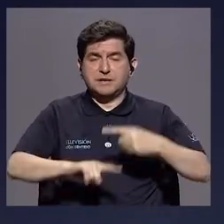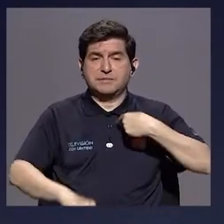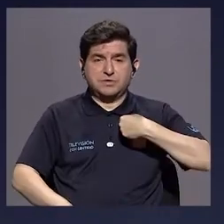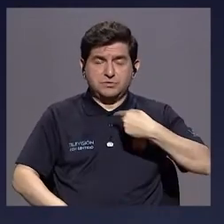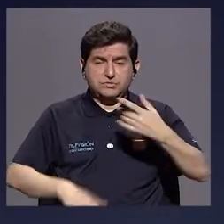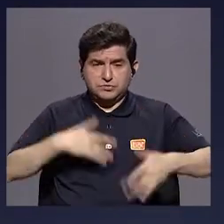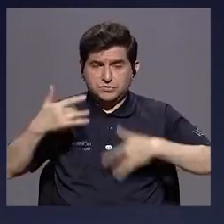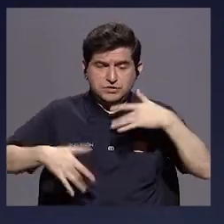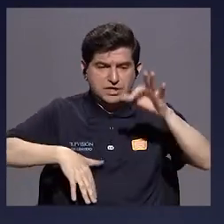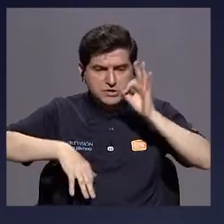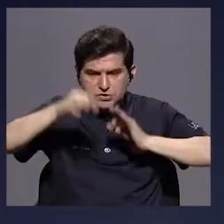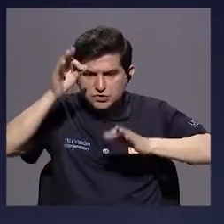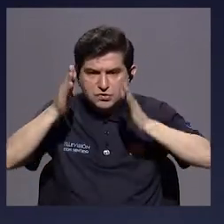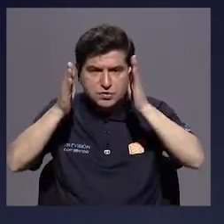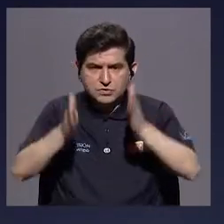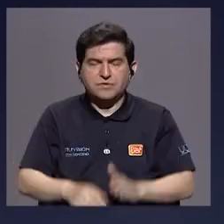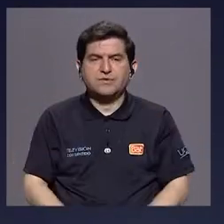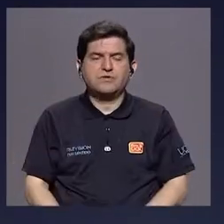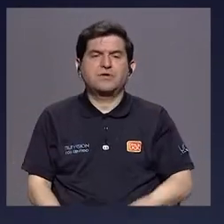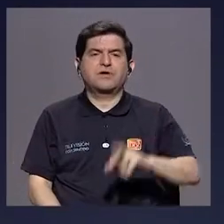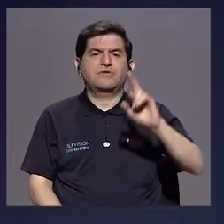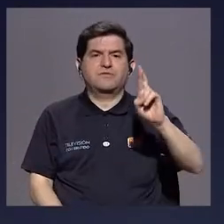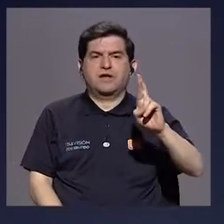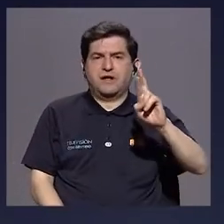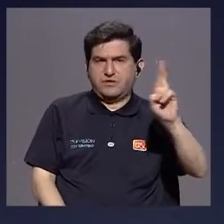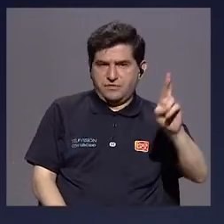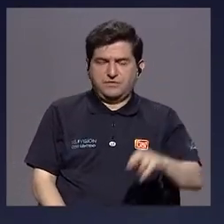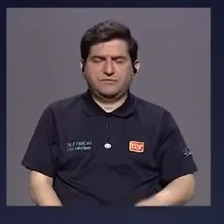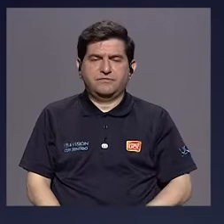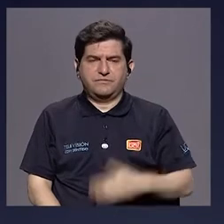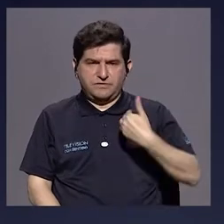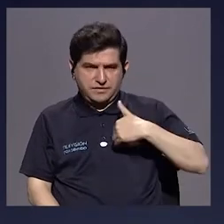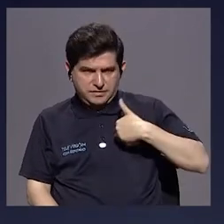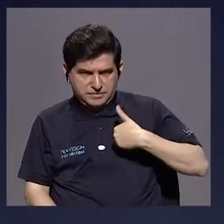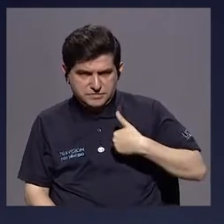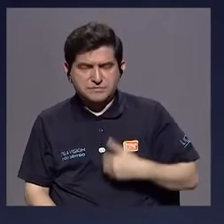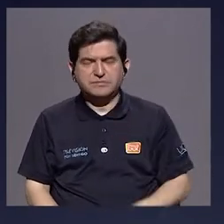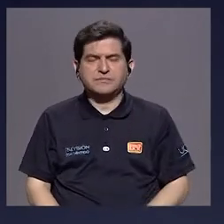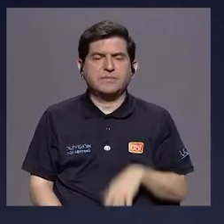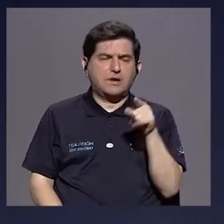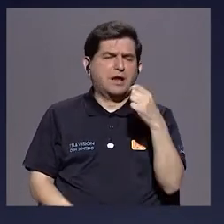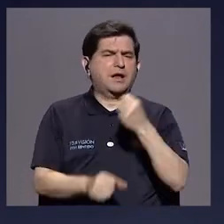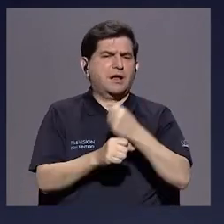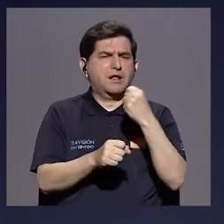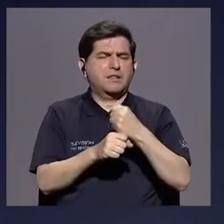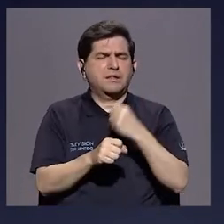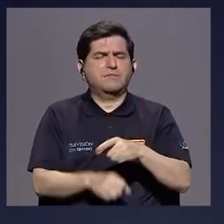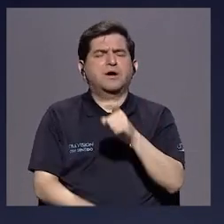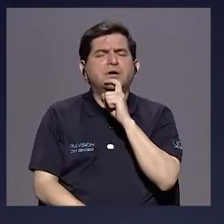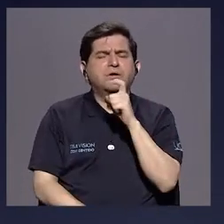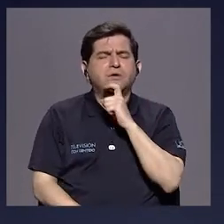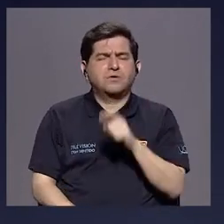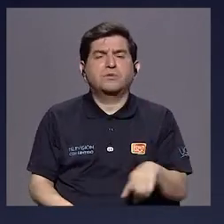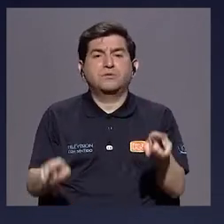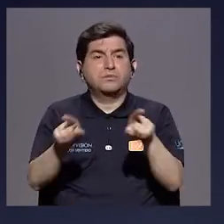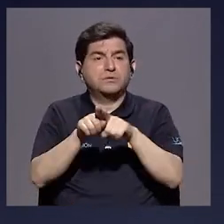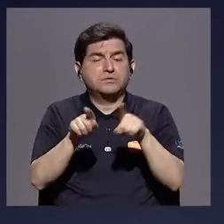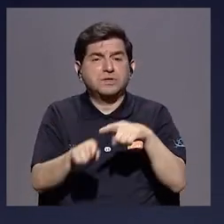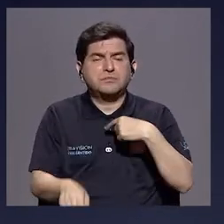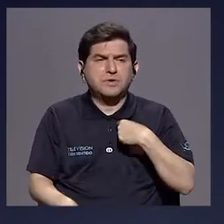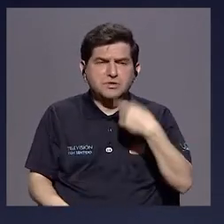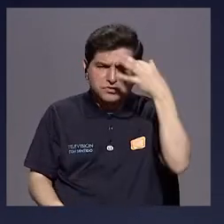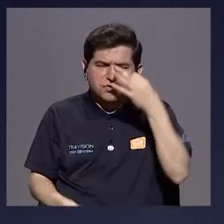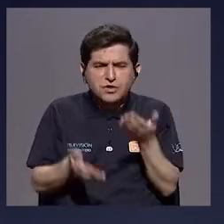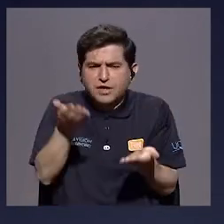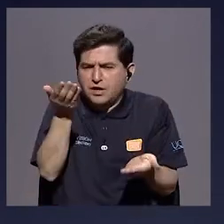el curador de esta bienal brawl fútbol ha tenido un trabajo sumamente difícil pero también lo más balanceado